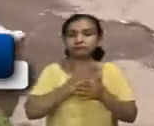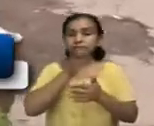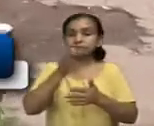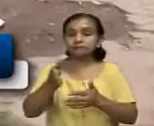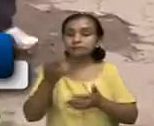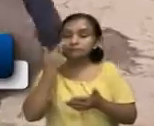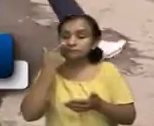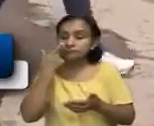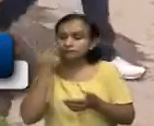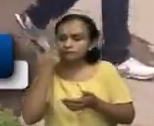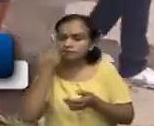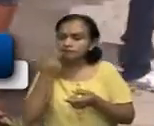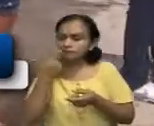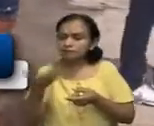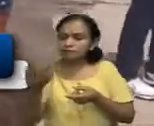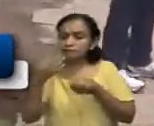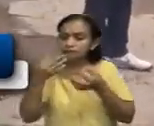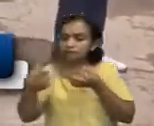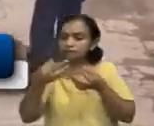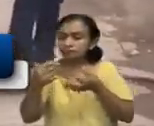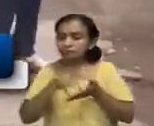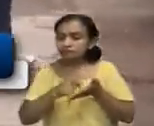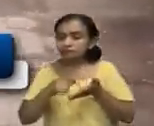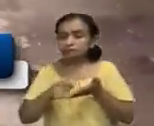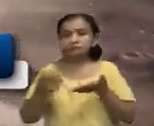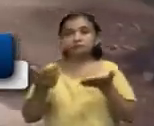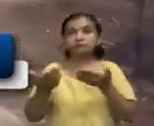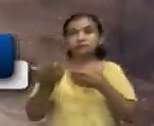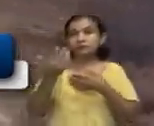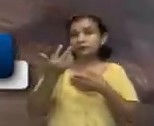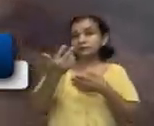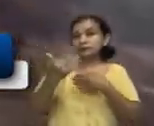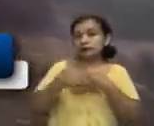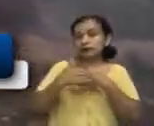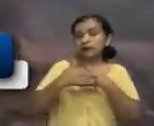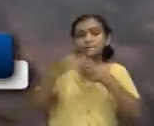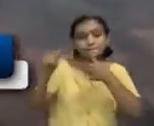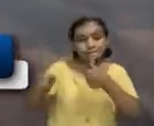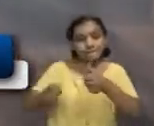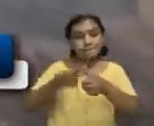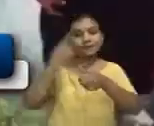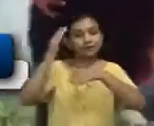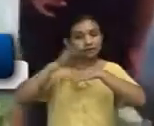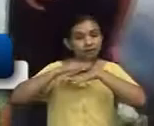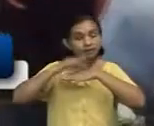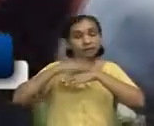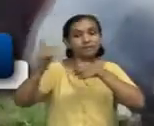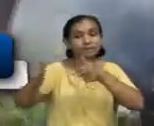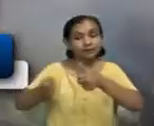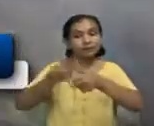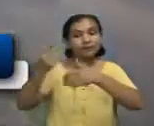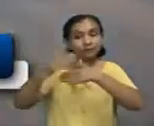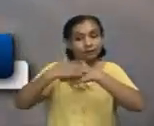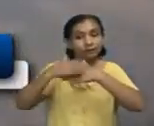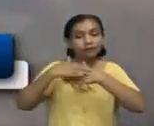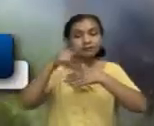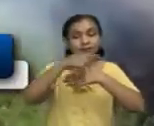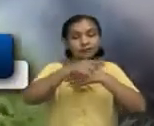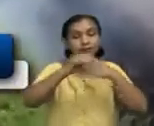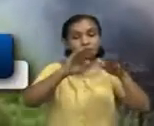pero a nosotros no nos damos cuenta si nadie de la comunidad nos avisa. Yeah. Esa es una que hemos